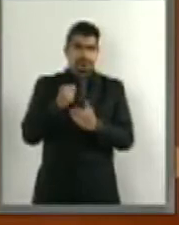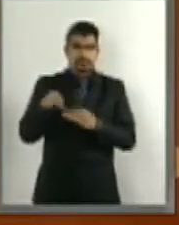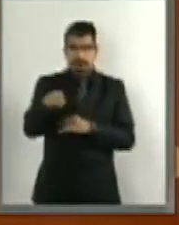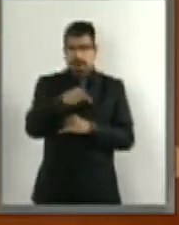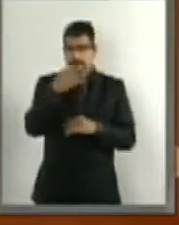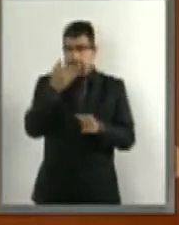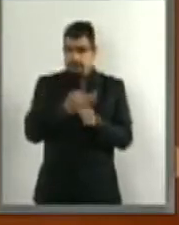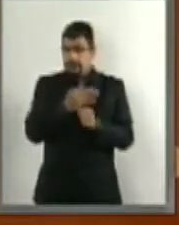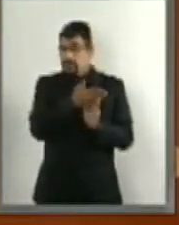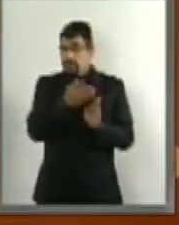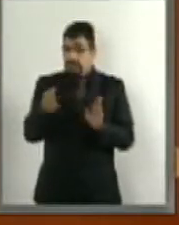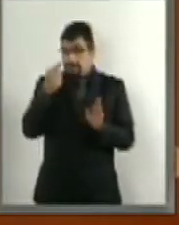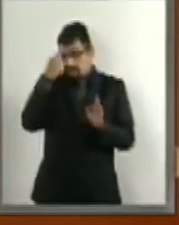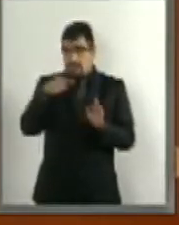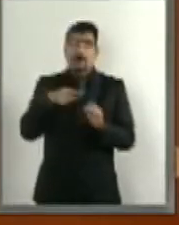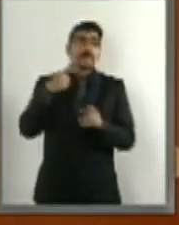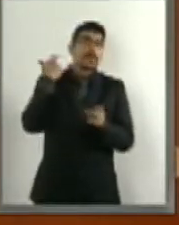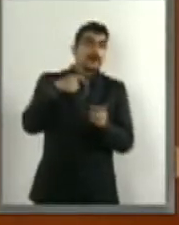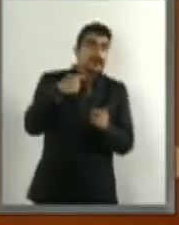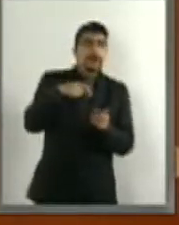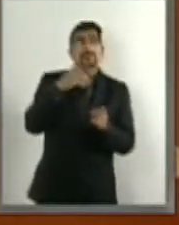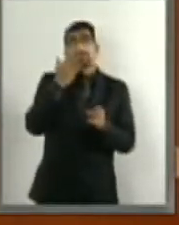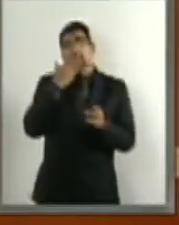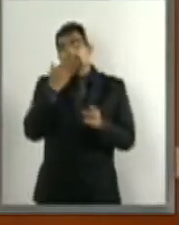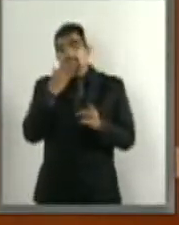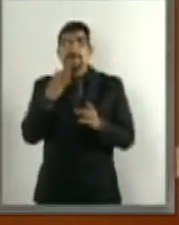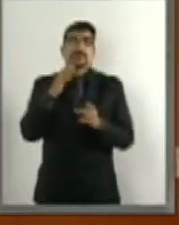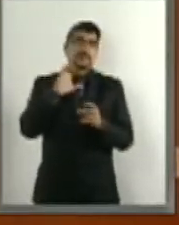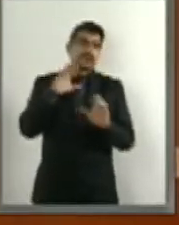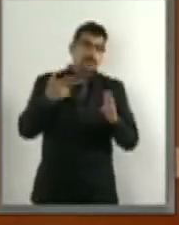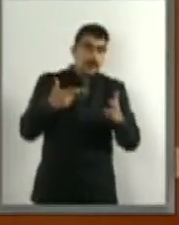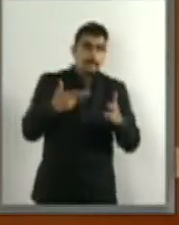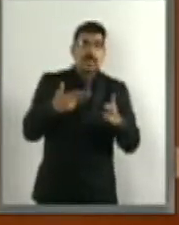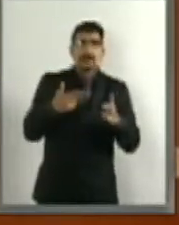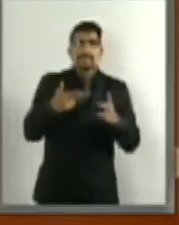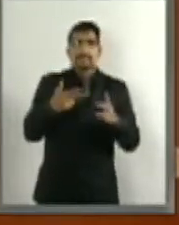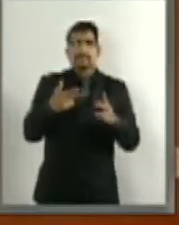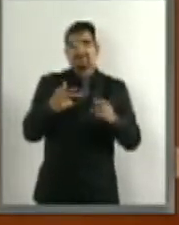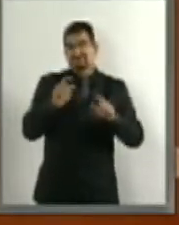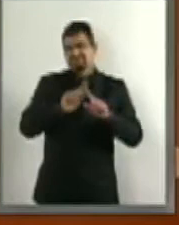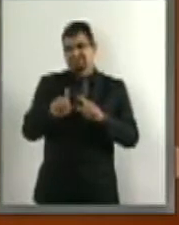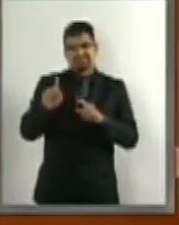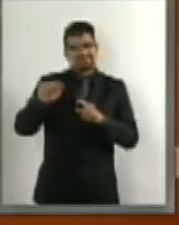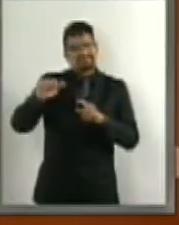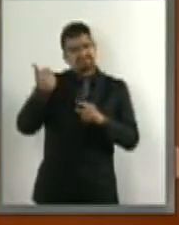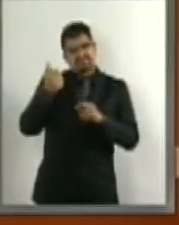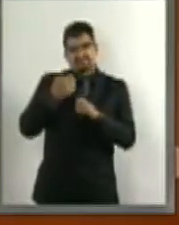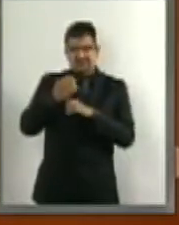Nayarit, Querétaro, Sonora, Chiapas, y algún otro estado,